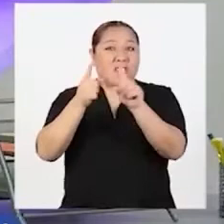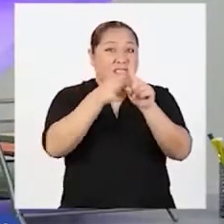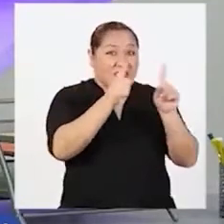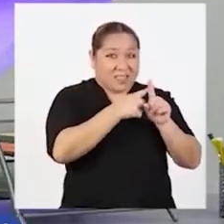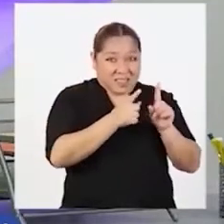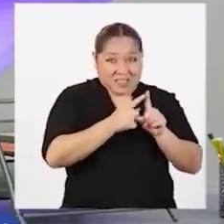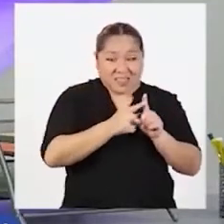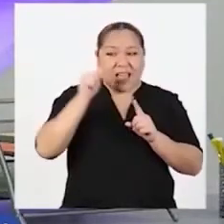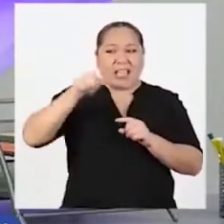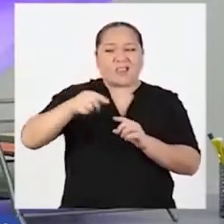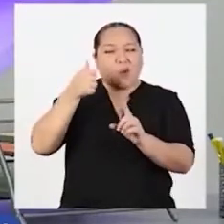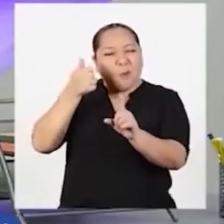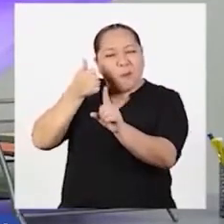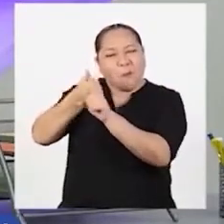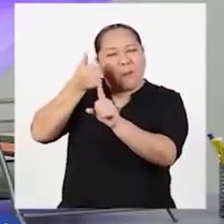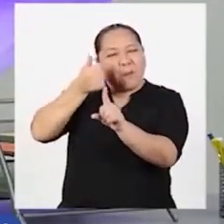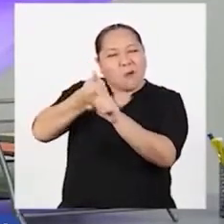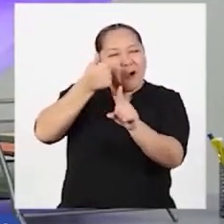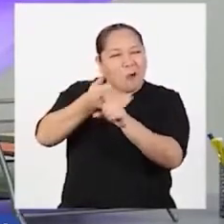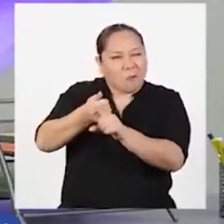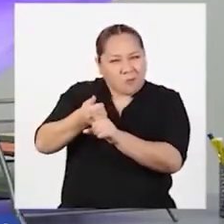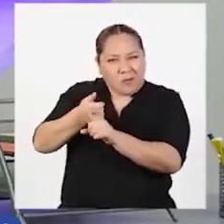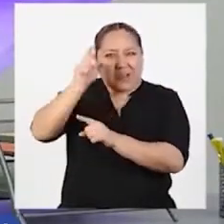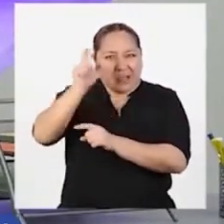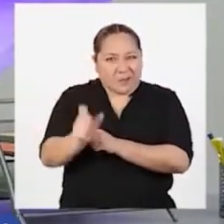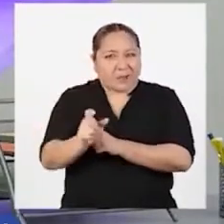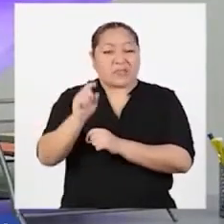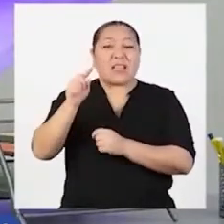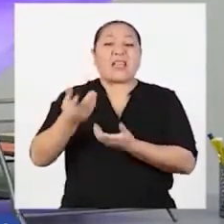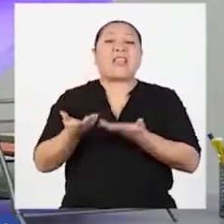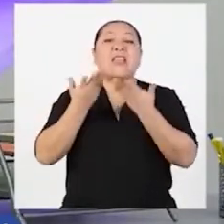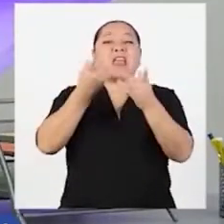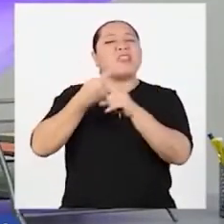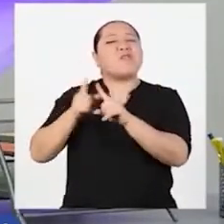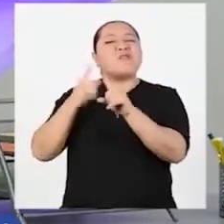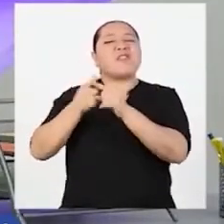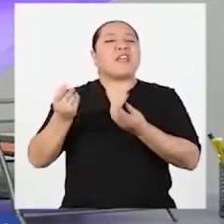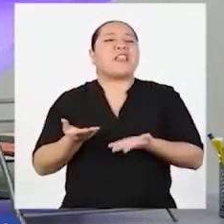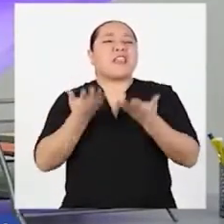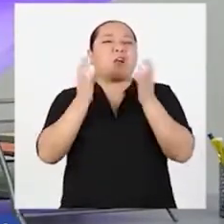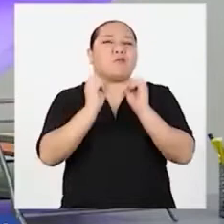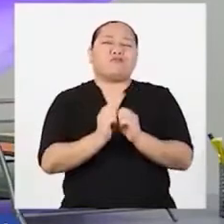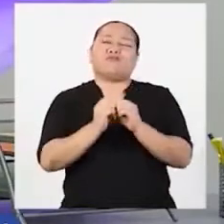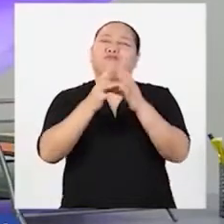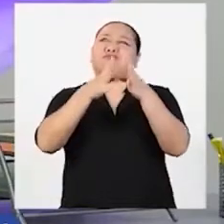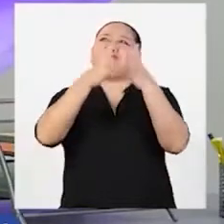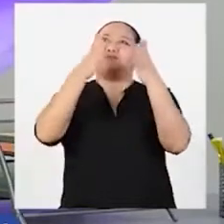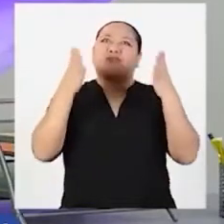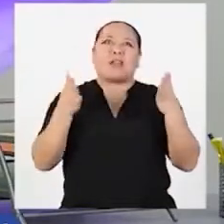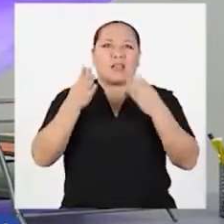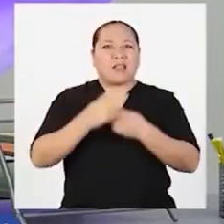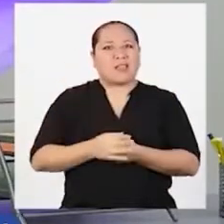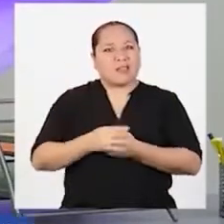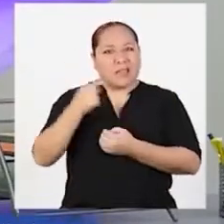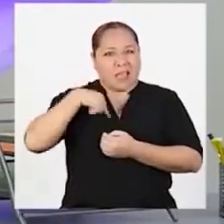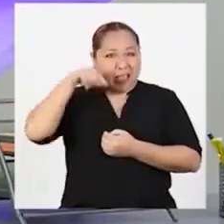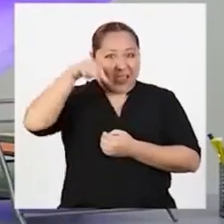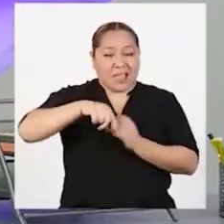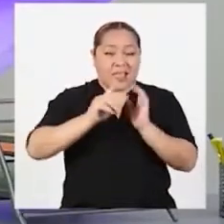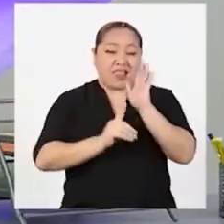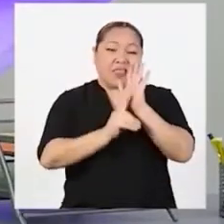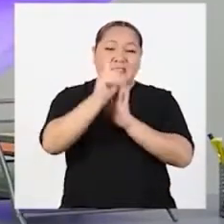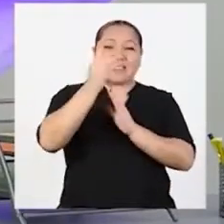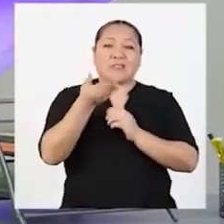o diferencias constituyen un sello personal que proporciona una diversidad enriquecedora donde